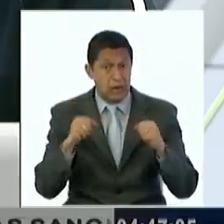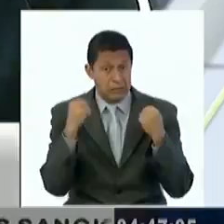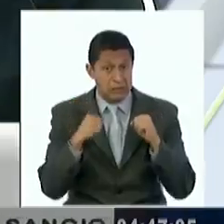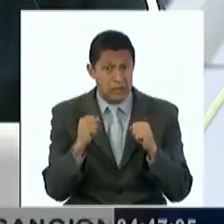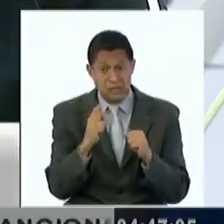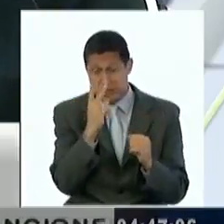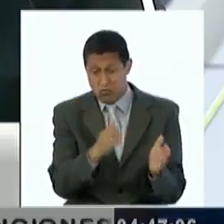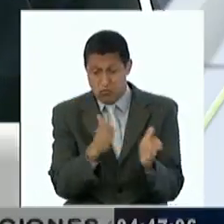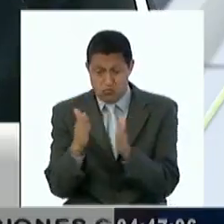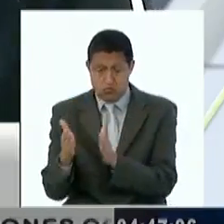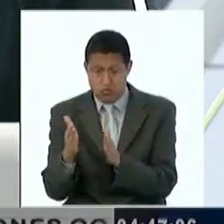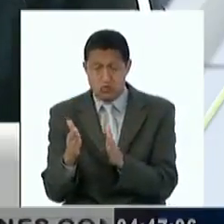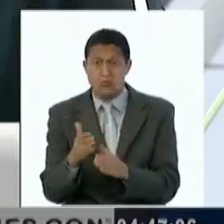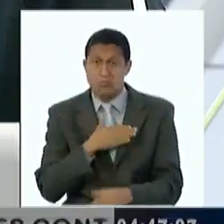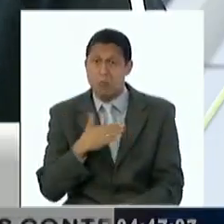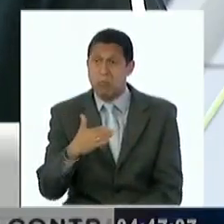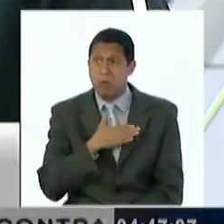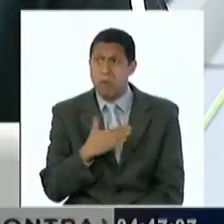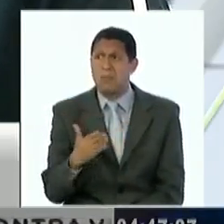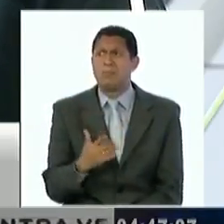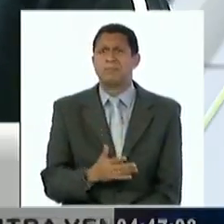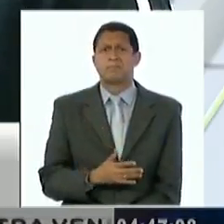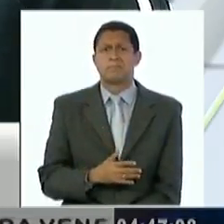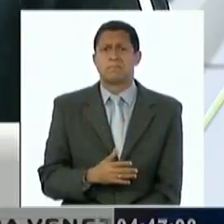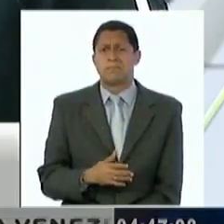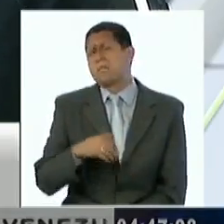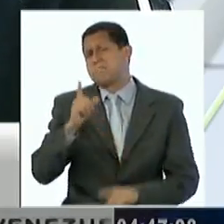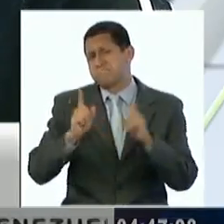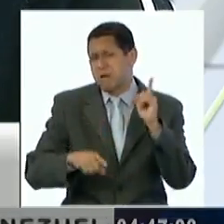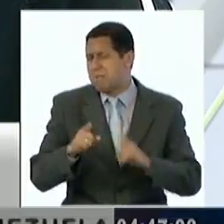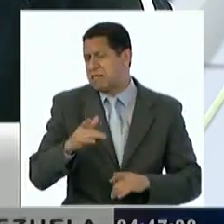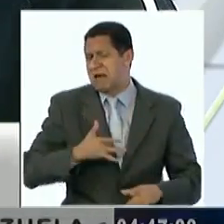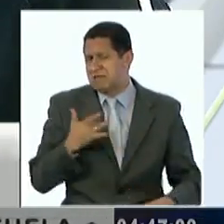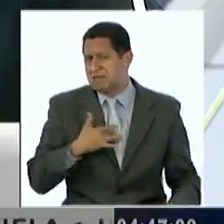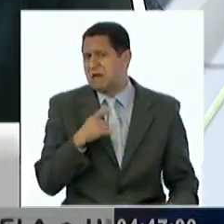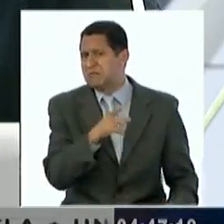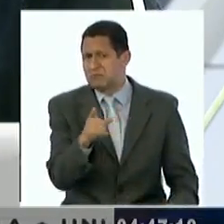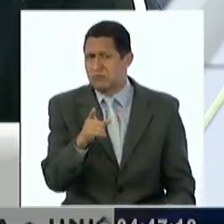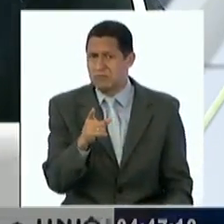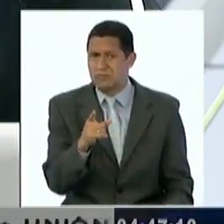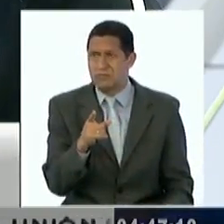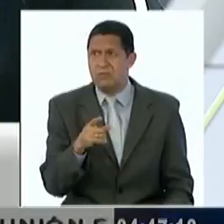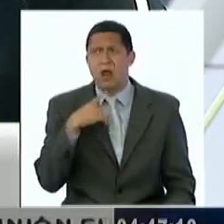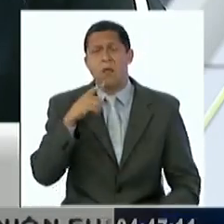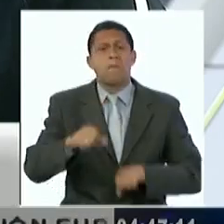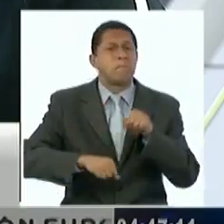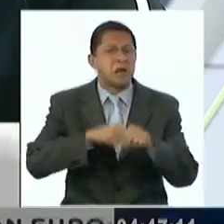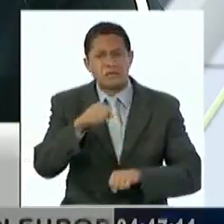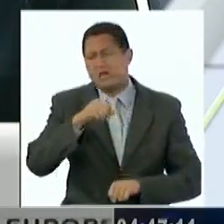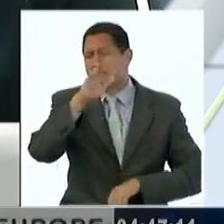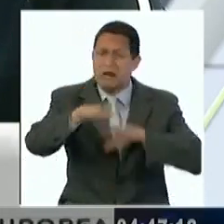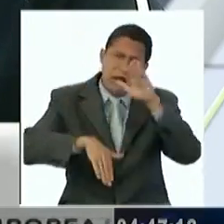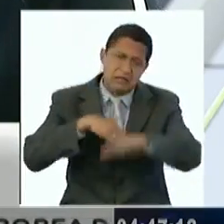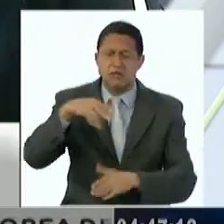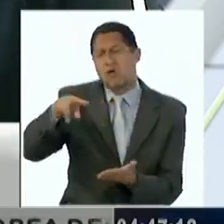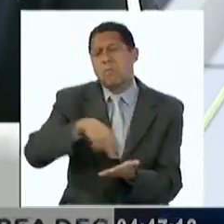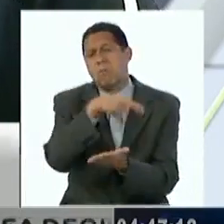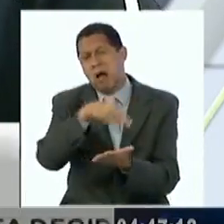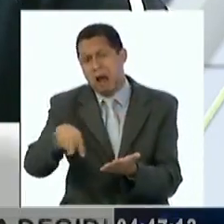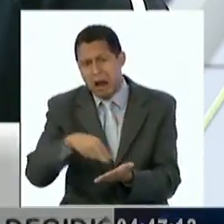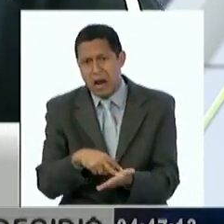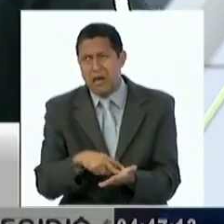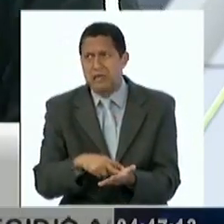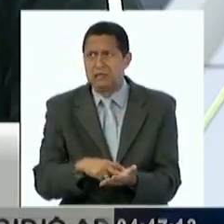segmento que es el ejercicio aeróbico que se hace bueno depende de la actividad física pero obviamente que si la bicicleta de natación bailoterapia